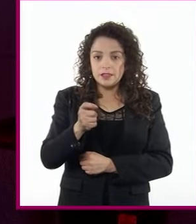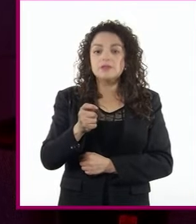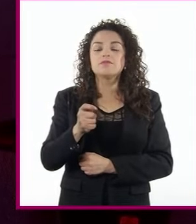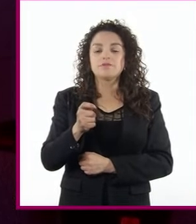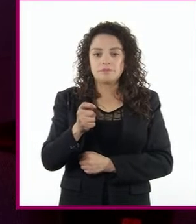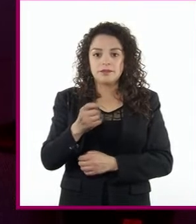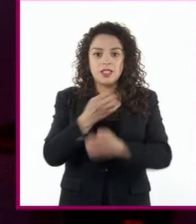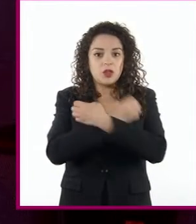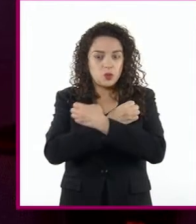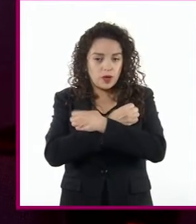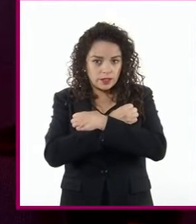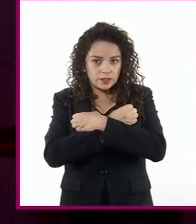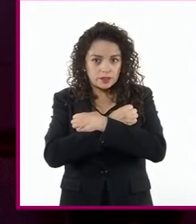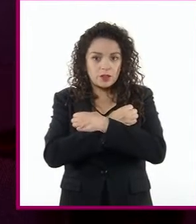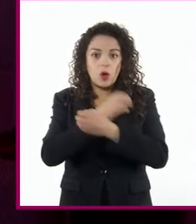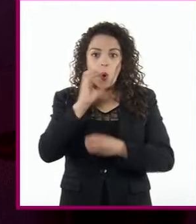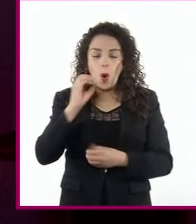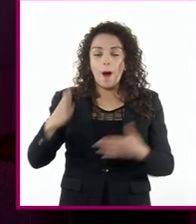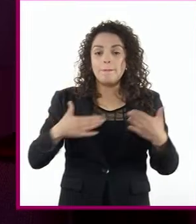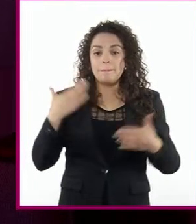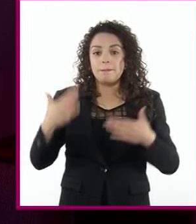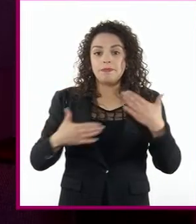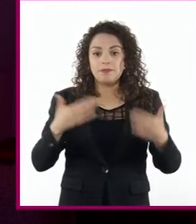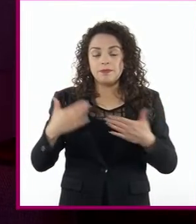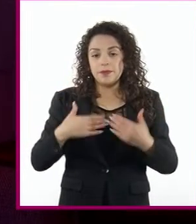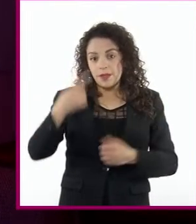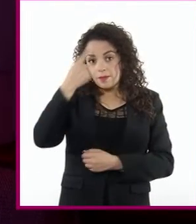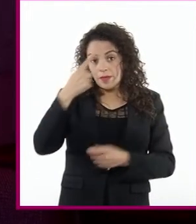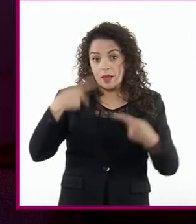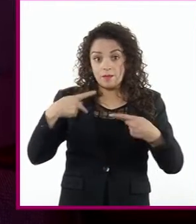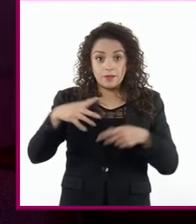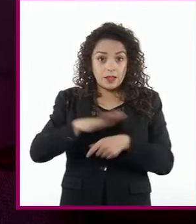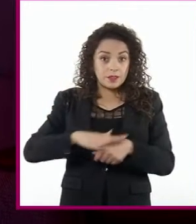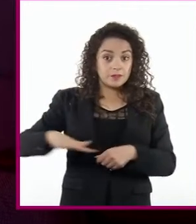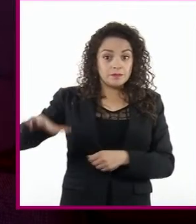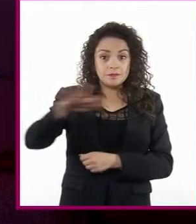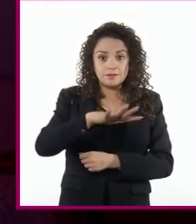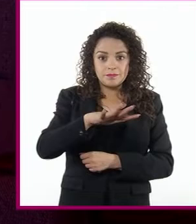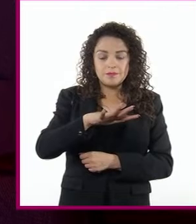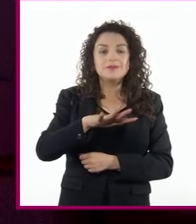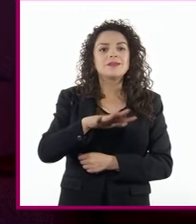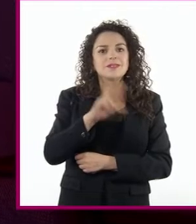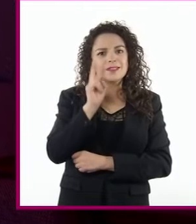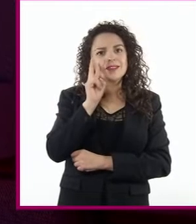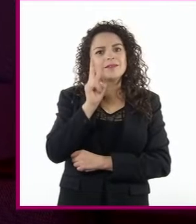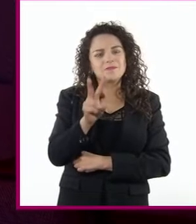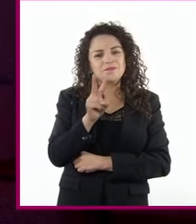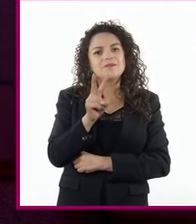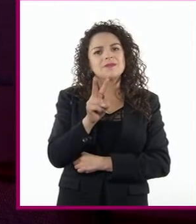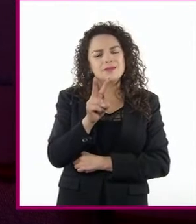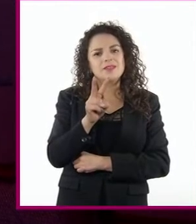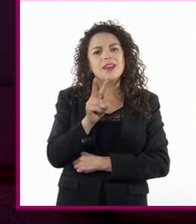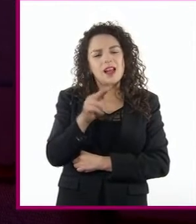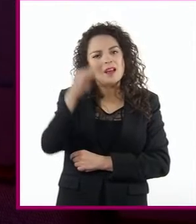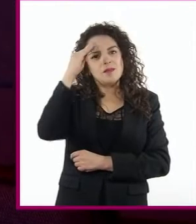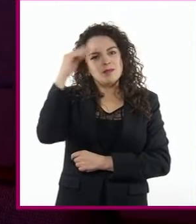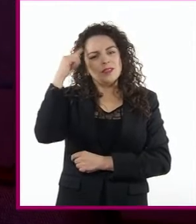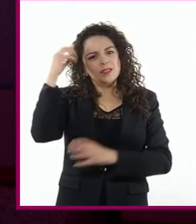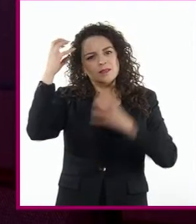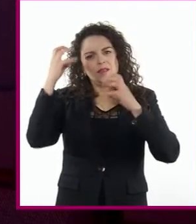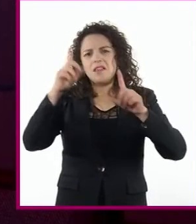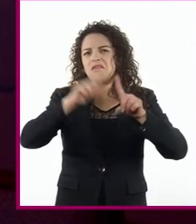forma de entretenimiento para someter al público a experiencias y reflexiones de toda